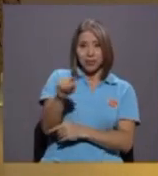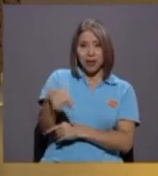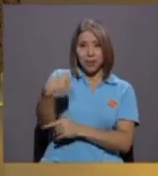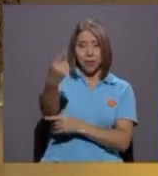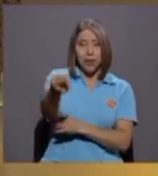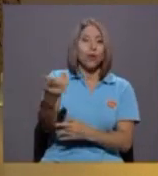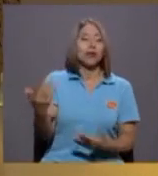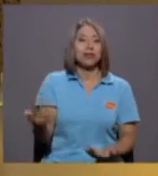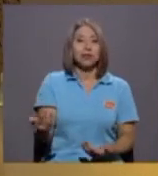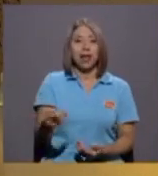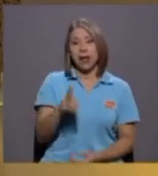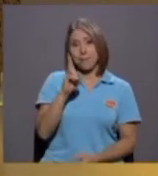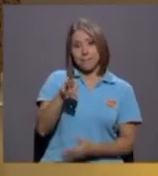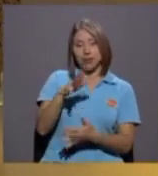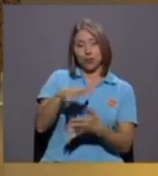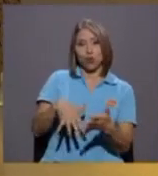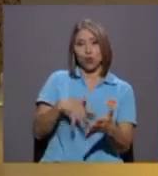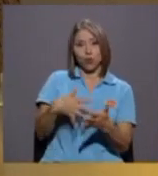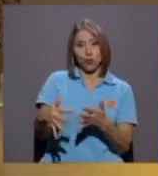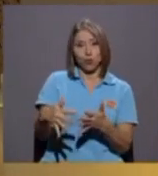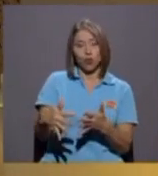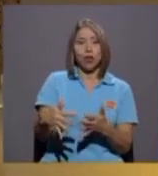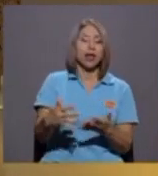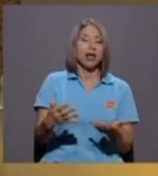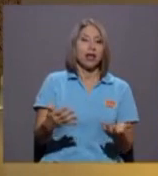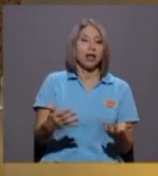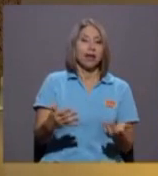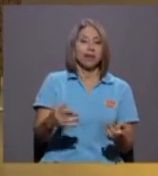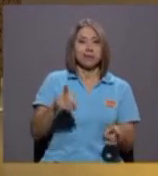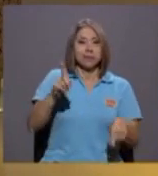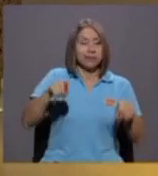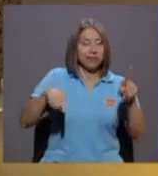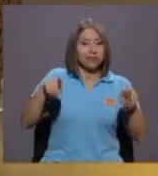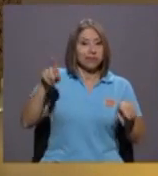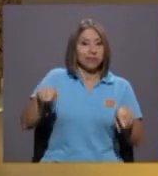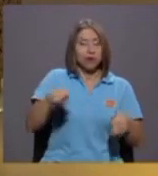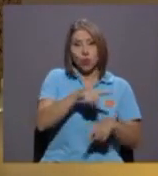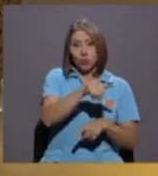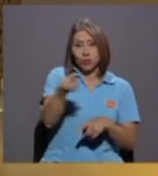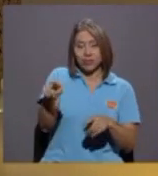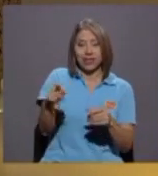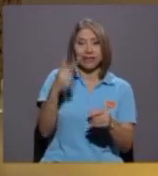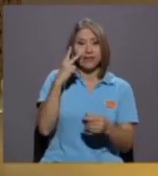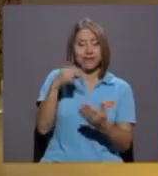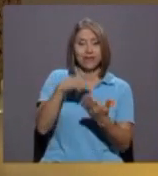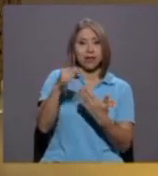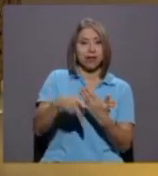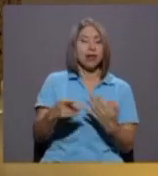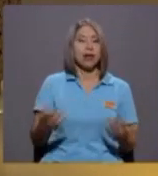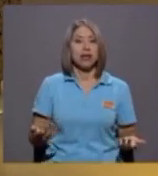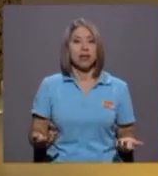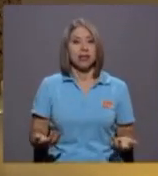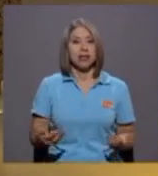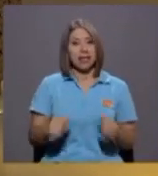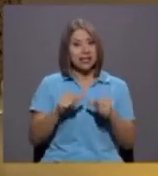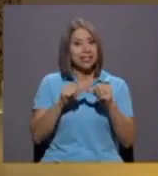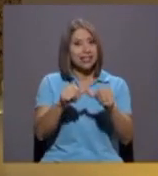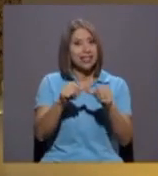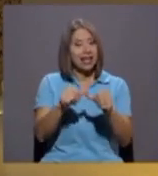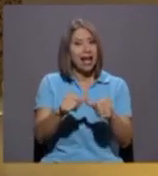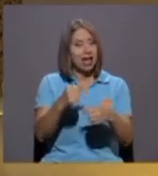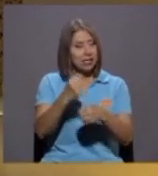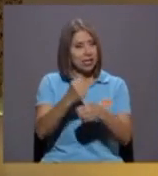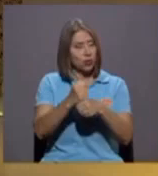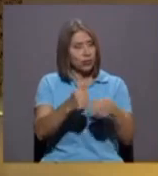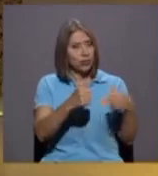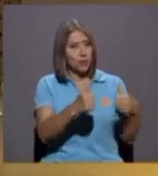semana, en estos mismos tiempos o en otros, nos acompañen y sigan haciendo ese buen trabajo